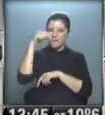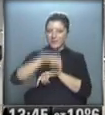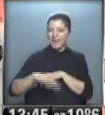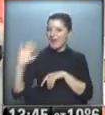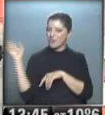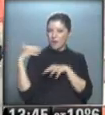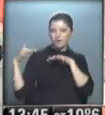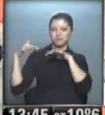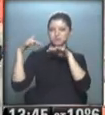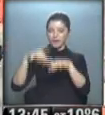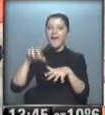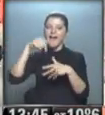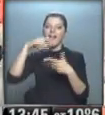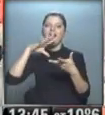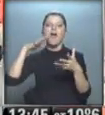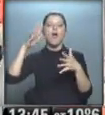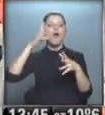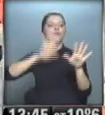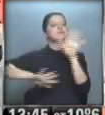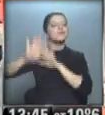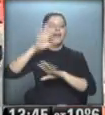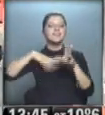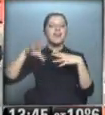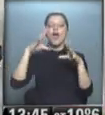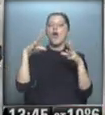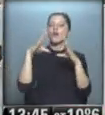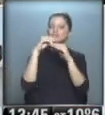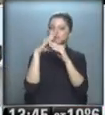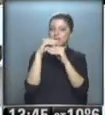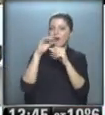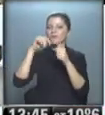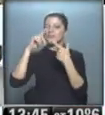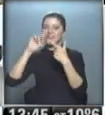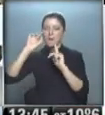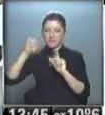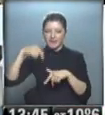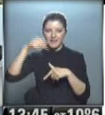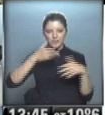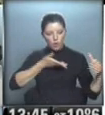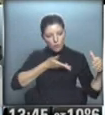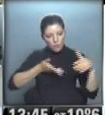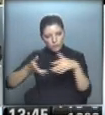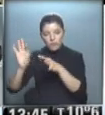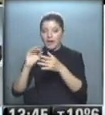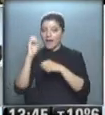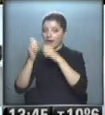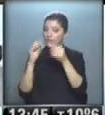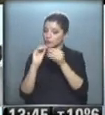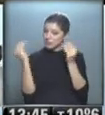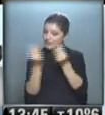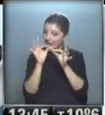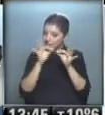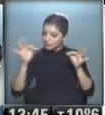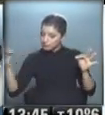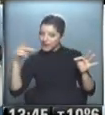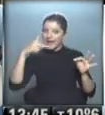organizando una choriceada ahora a ha ver una gran caravana de la recorrida de estos 14 km Med